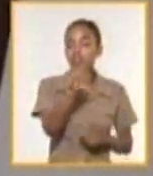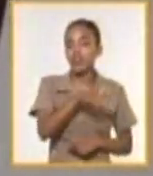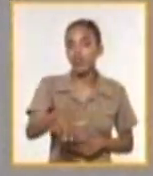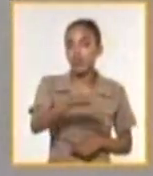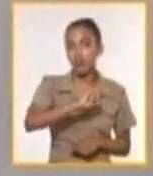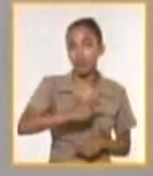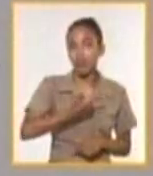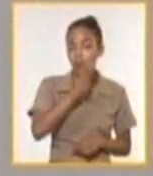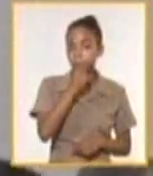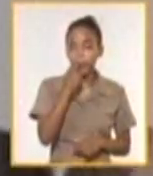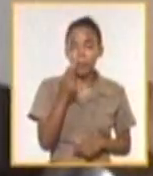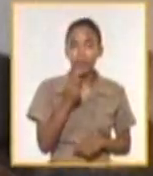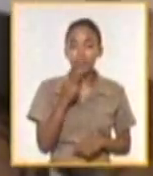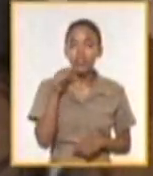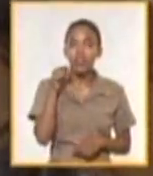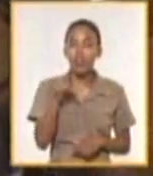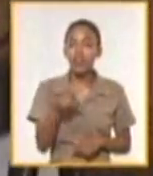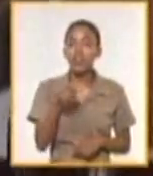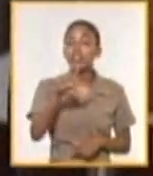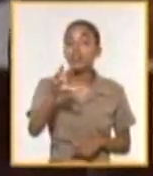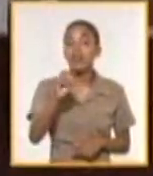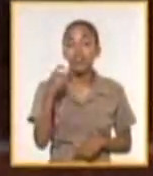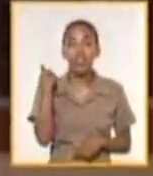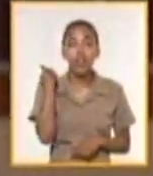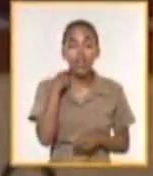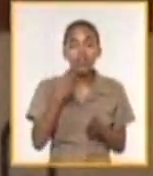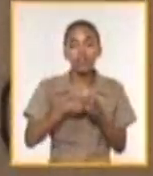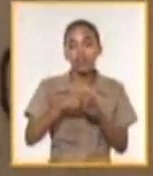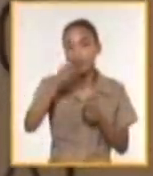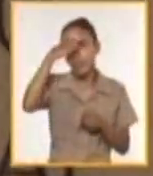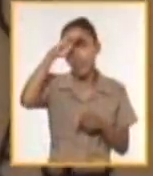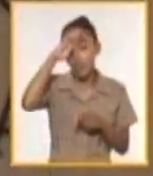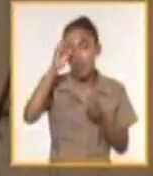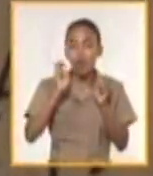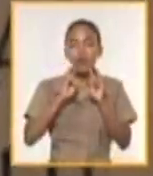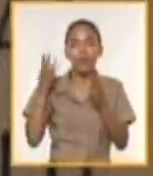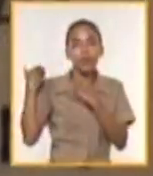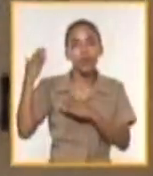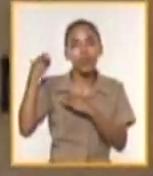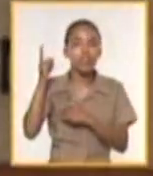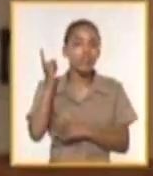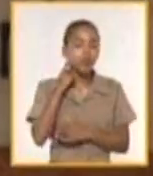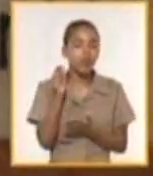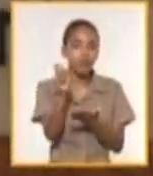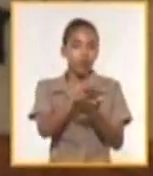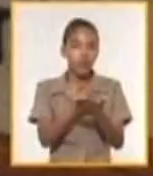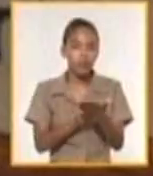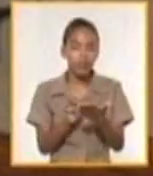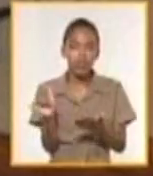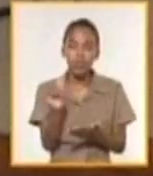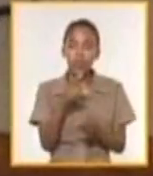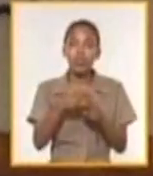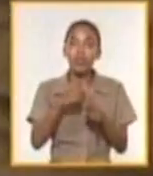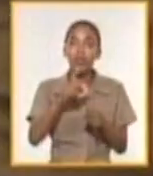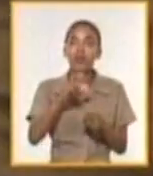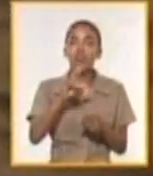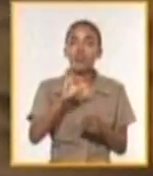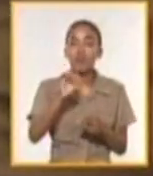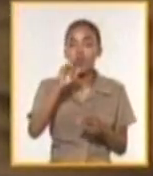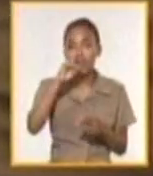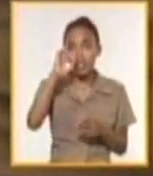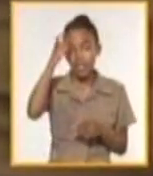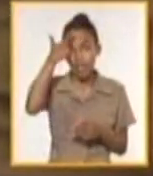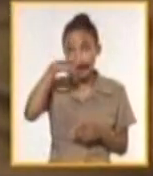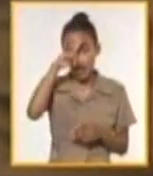más de 50 años de historia de Cuba, tal como la vivió, escuchó y escribió. Crónicas mantiene su carácter de